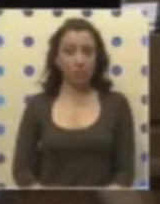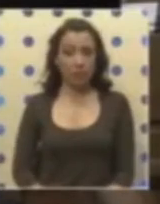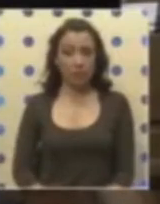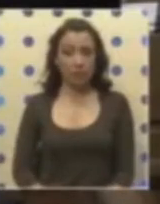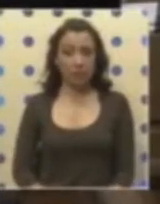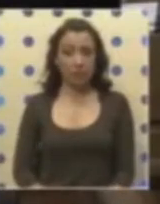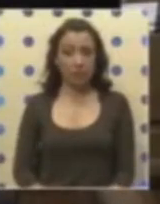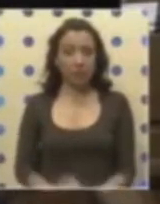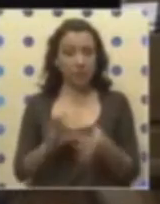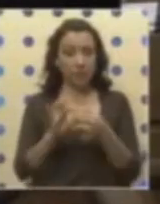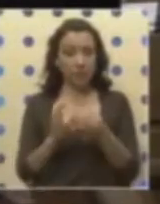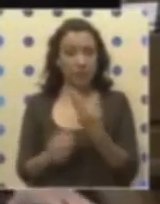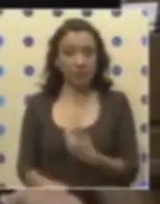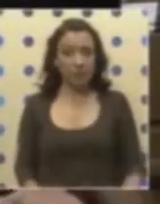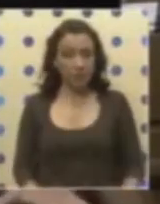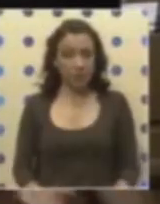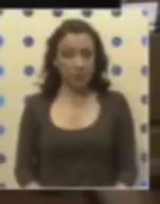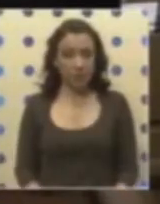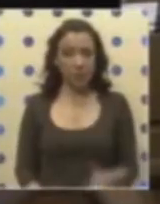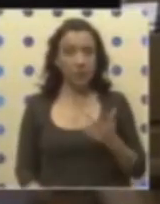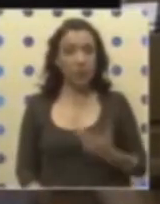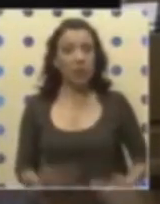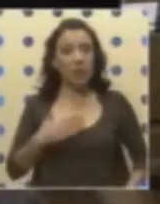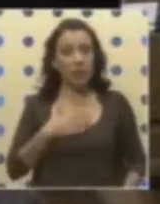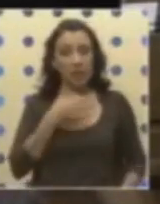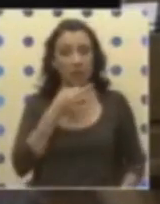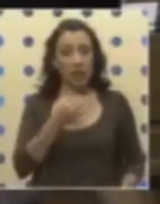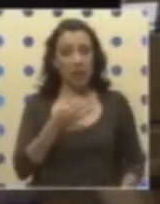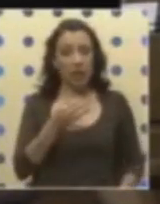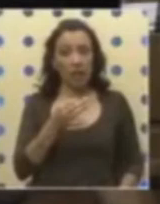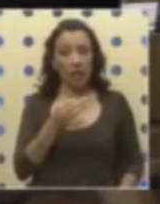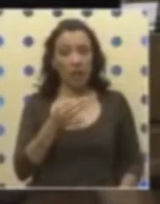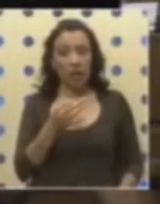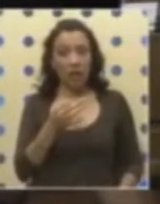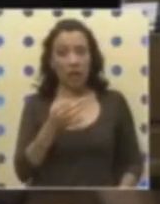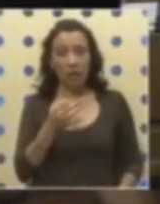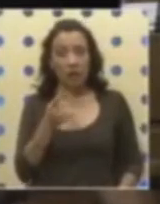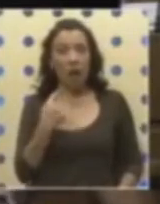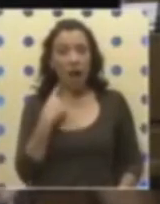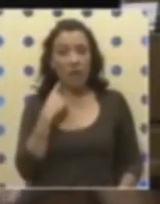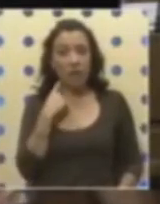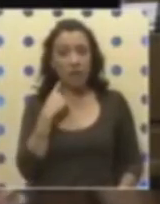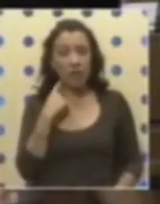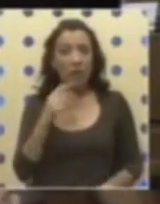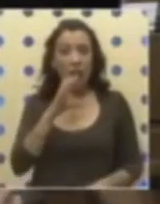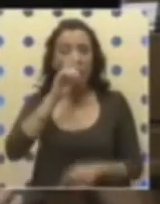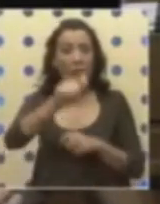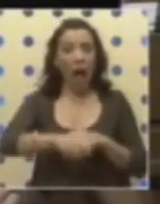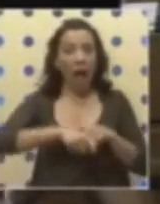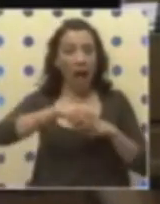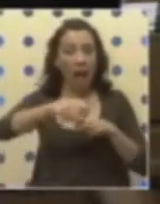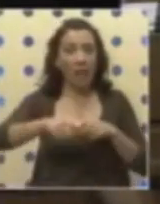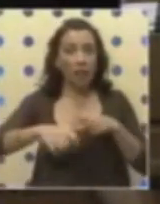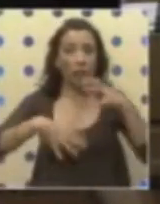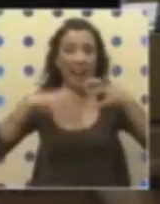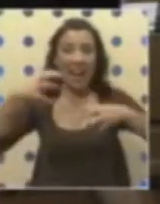Muchas gracias, presidente. Señor presidente, quiero hacer presente aquí un hecho que está afectando a la agricultura y a la ganadería del sur de